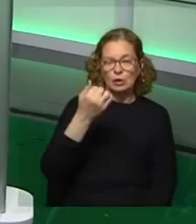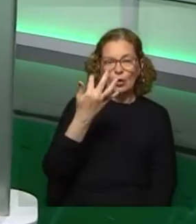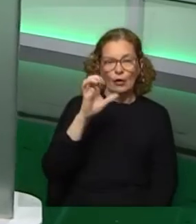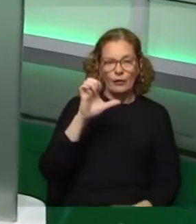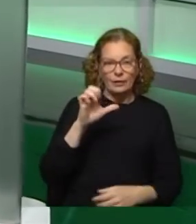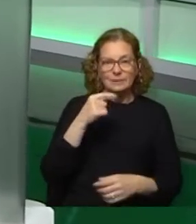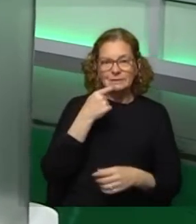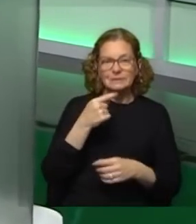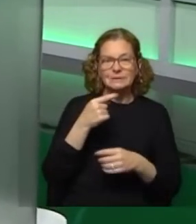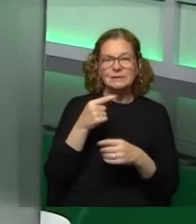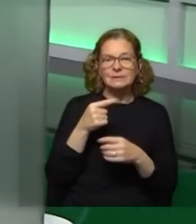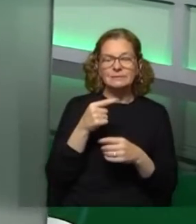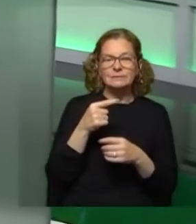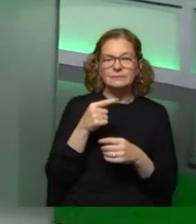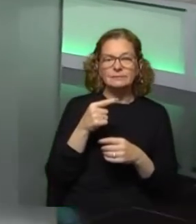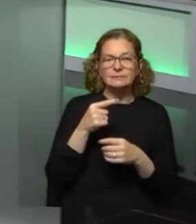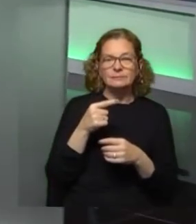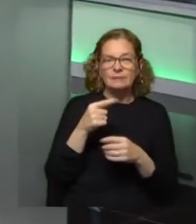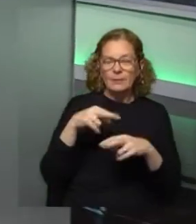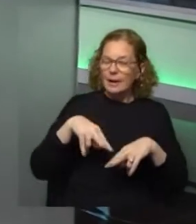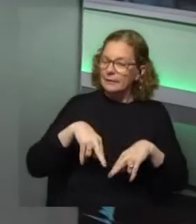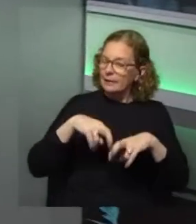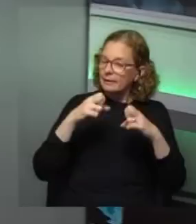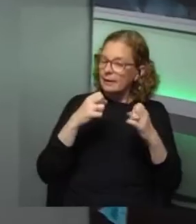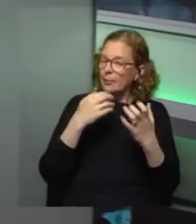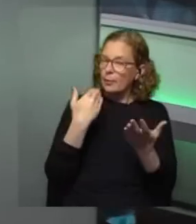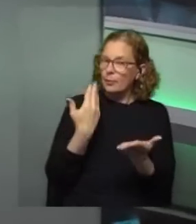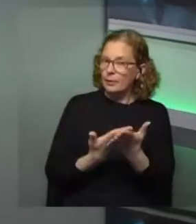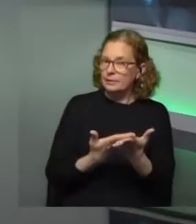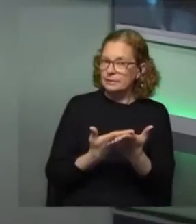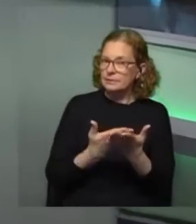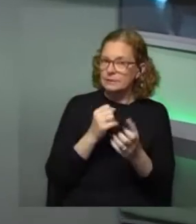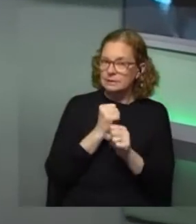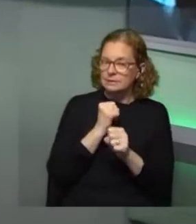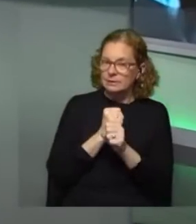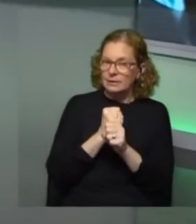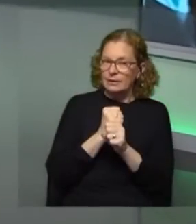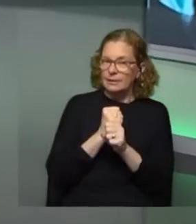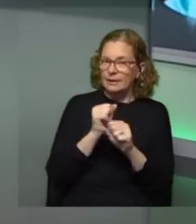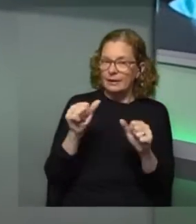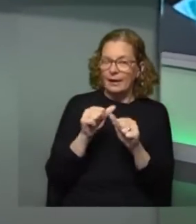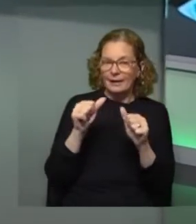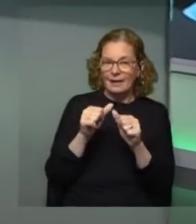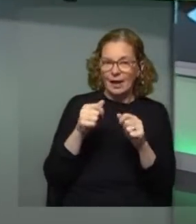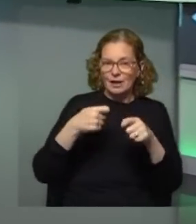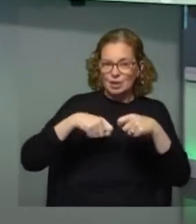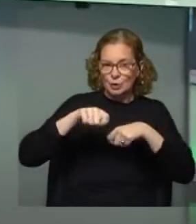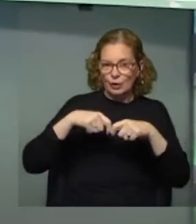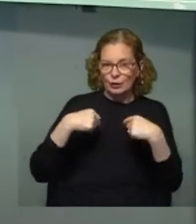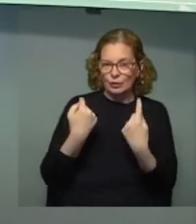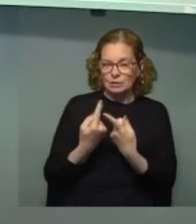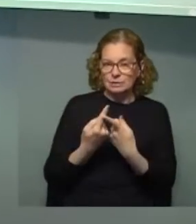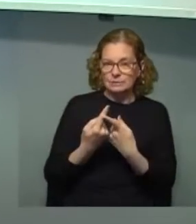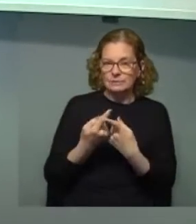de dijo que va a analizar esta propuesta y va a trabajar para que se instale un espacio de negociación colectiva